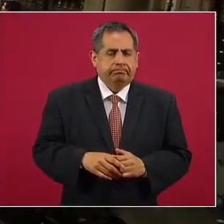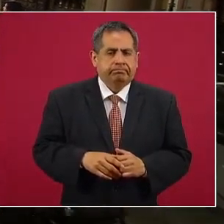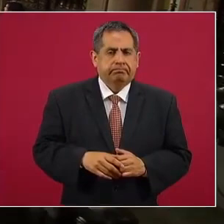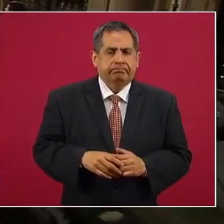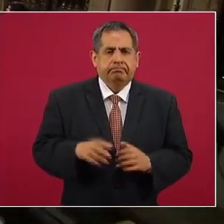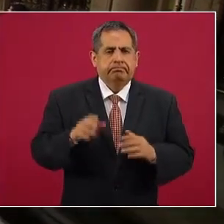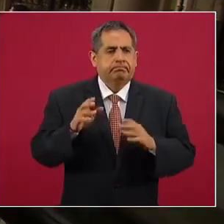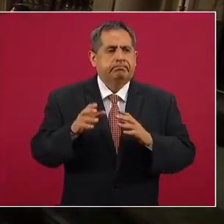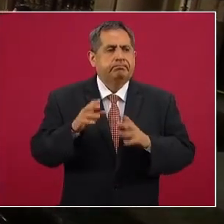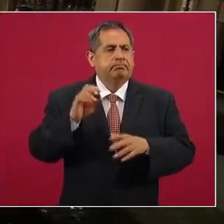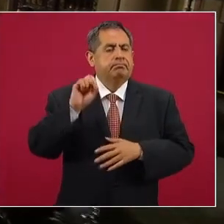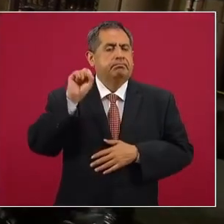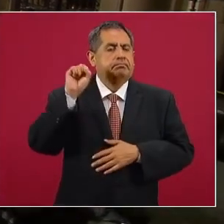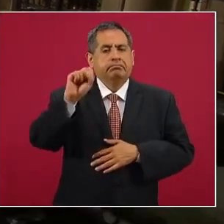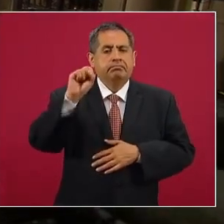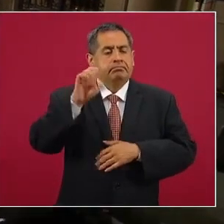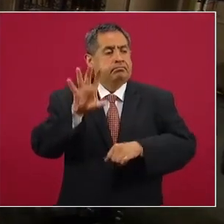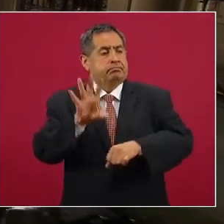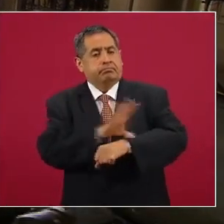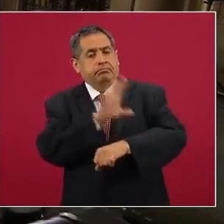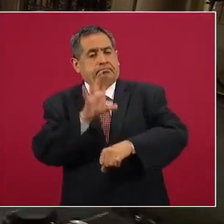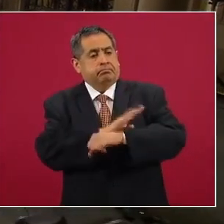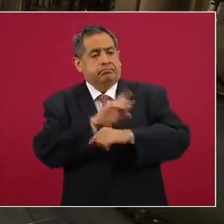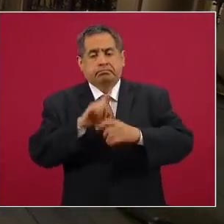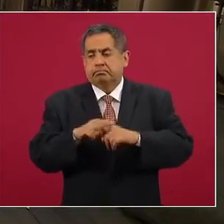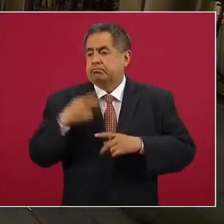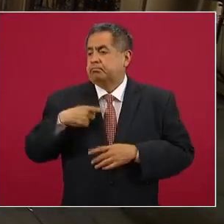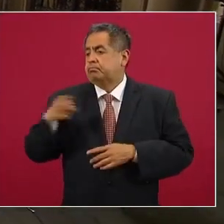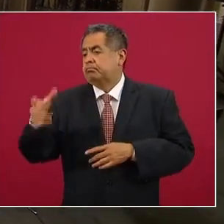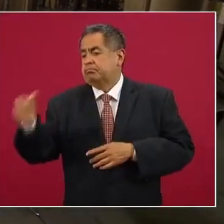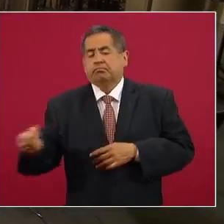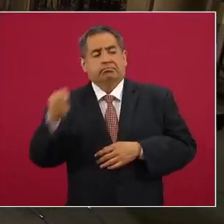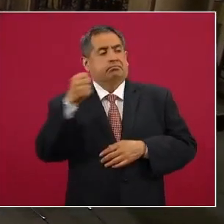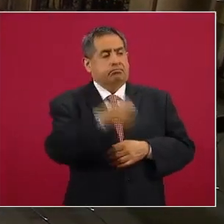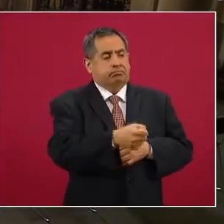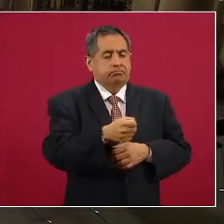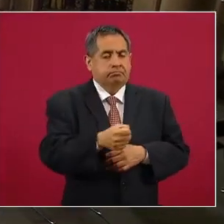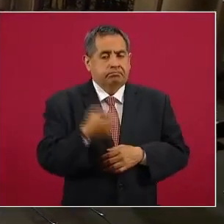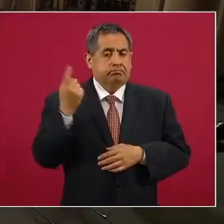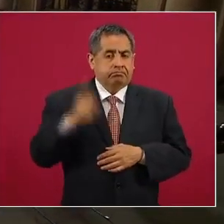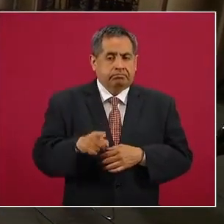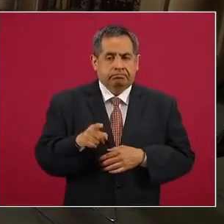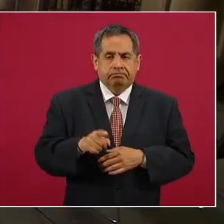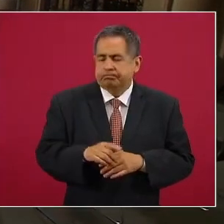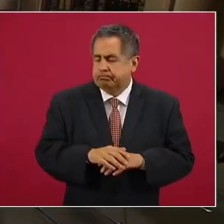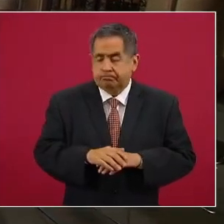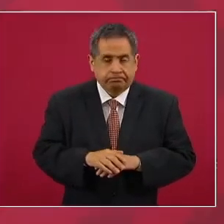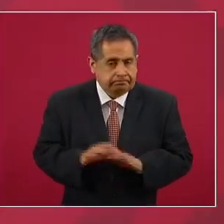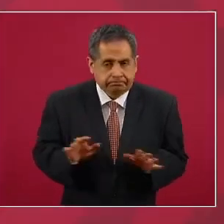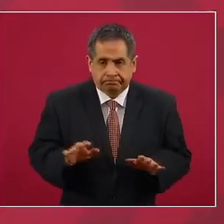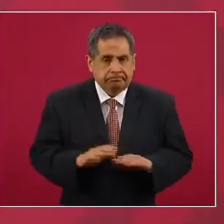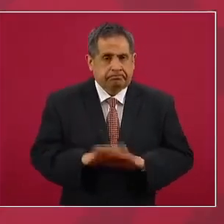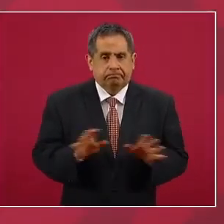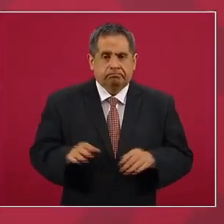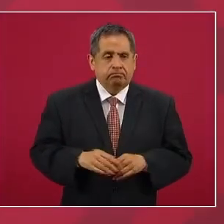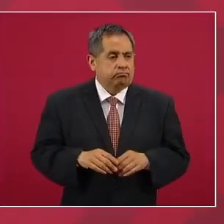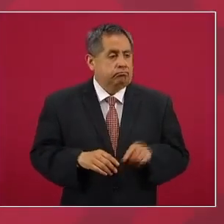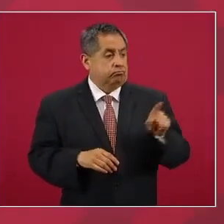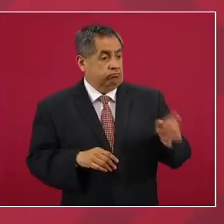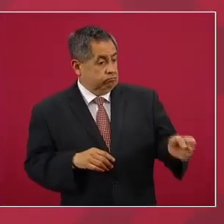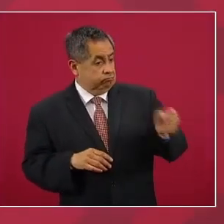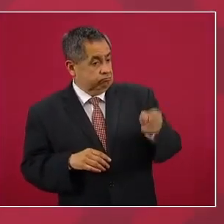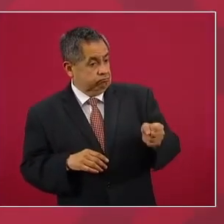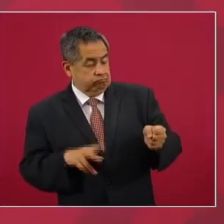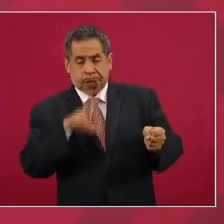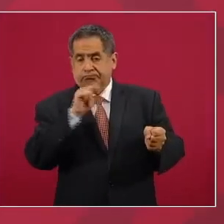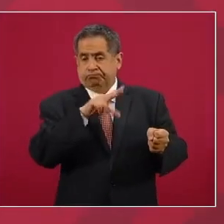el sindicato de electricistas a esta persona, o vamos a estar en contra de